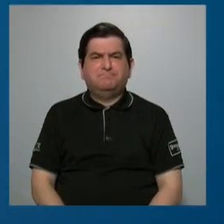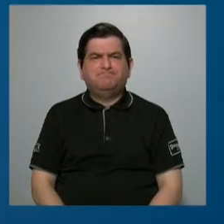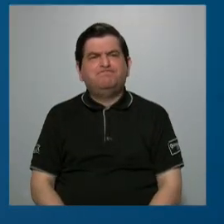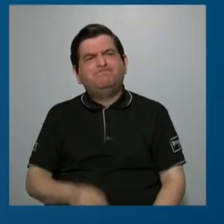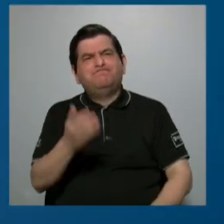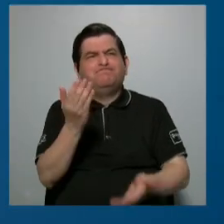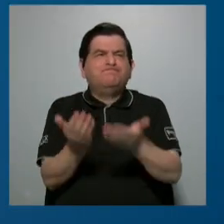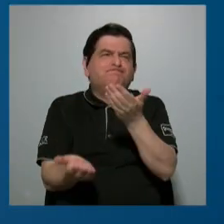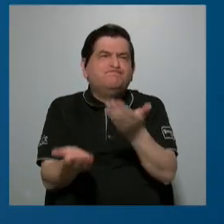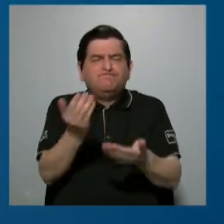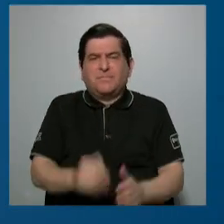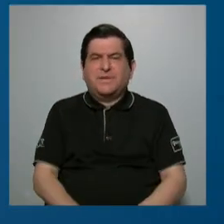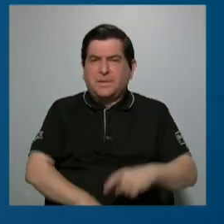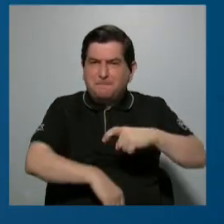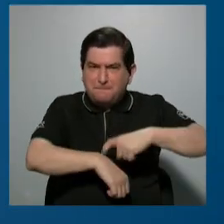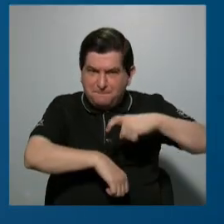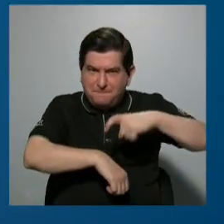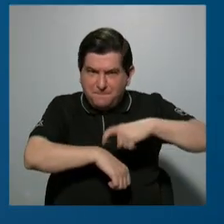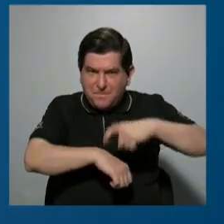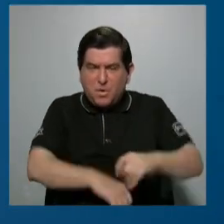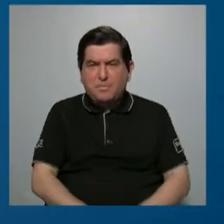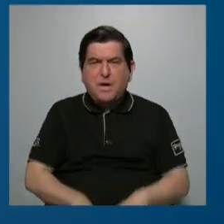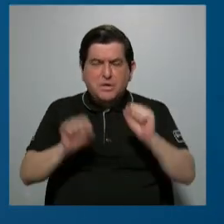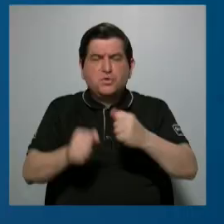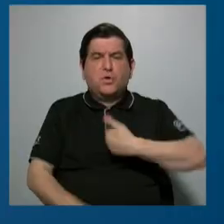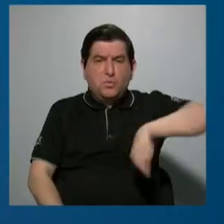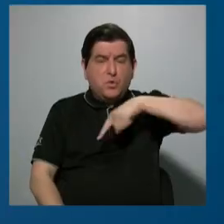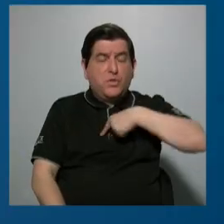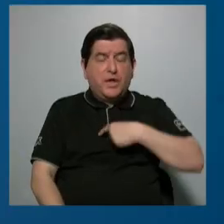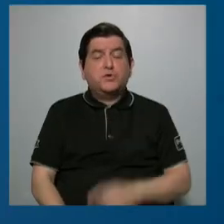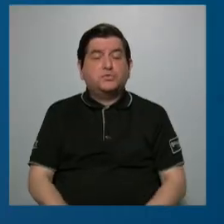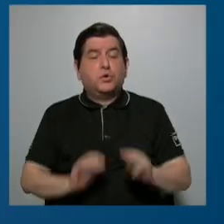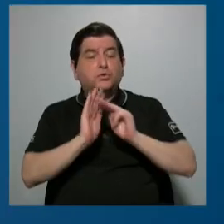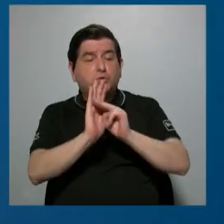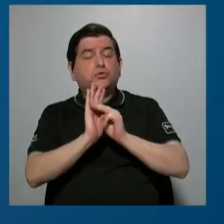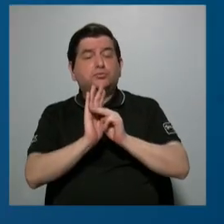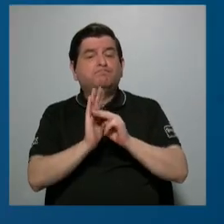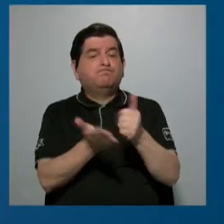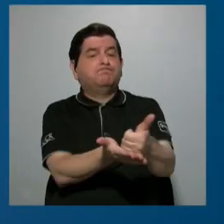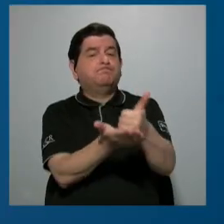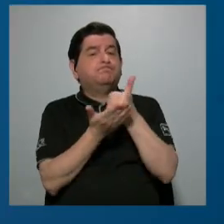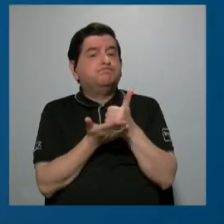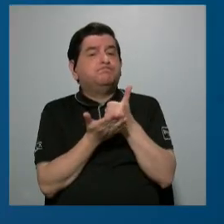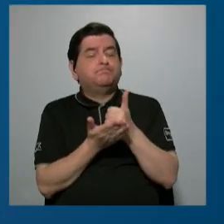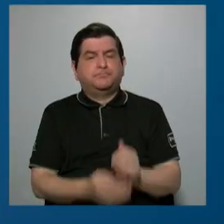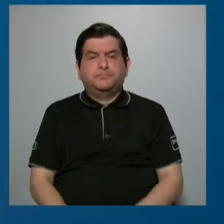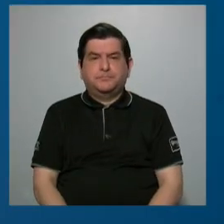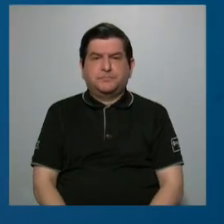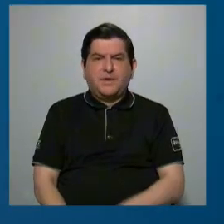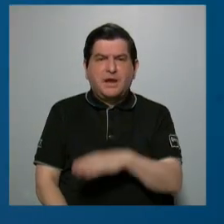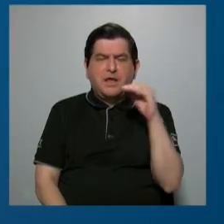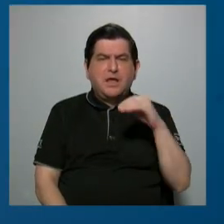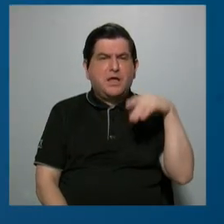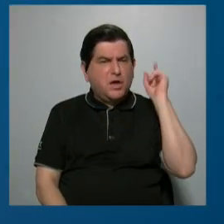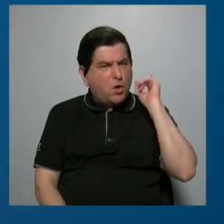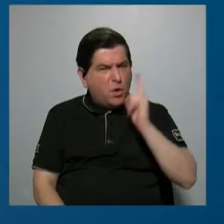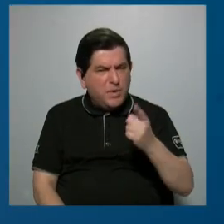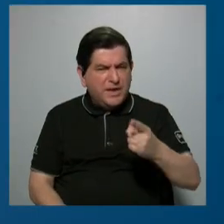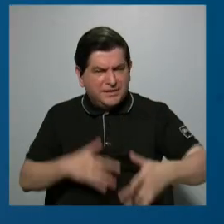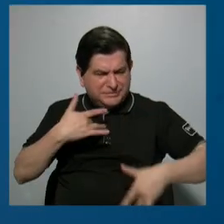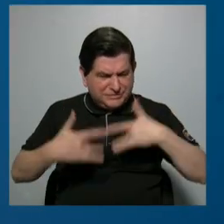digamos que fue un momento que nos puede servir a nosotros de modelo, y se vieron forzados